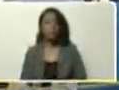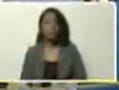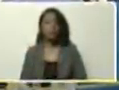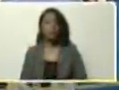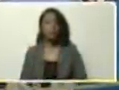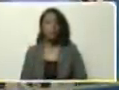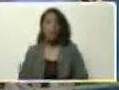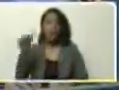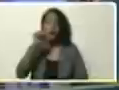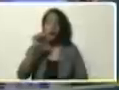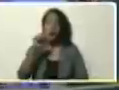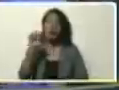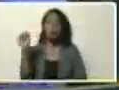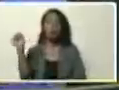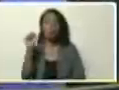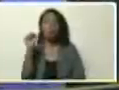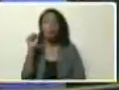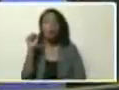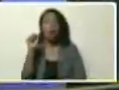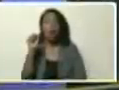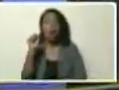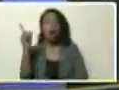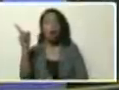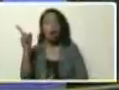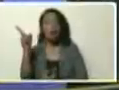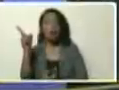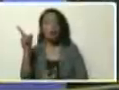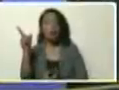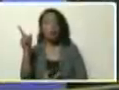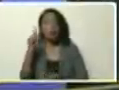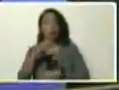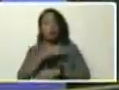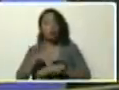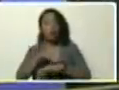Hidrocapital no nos para, no nos oye.